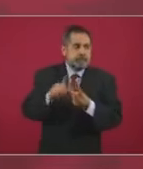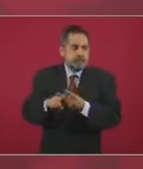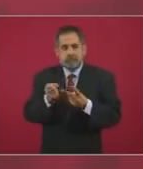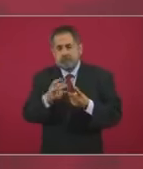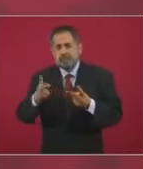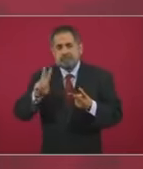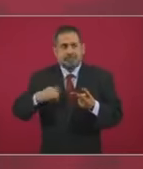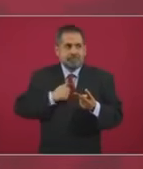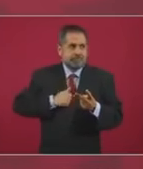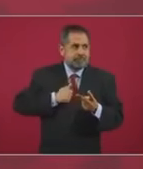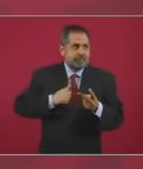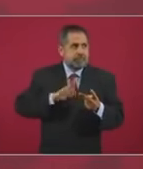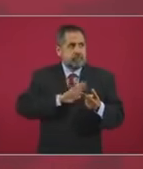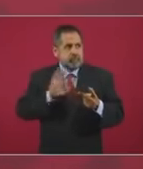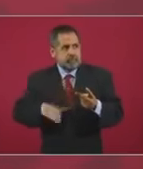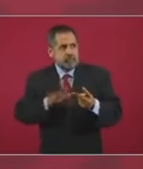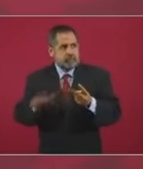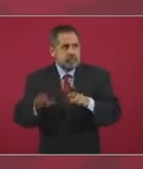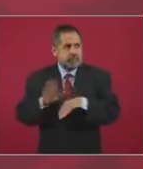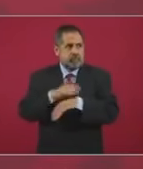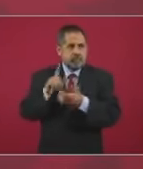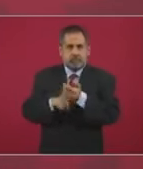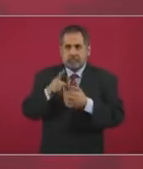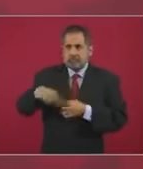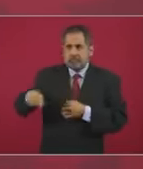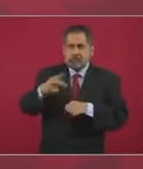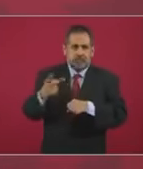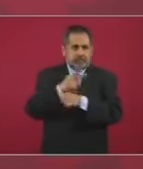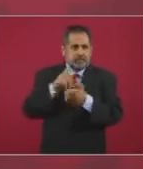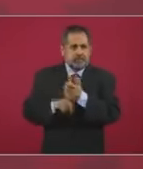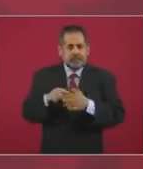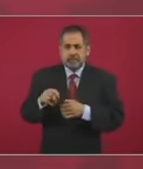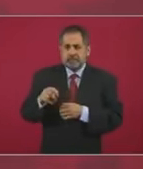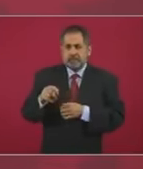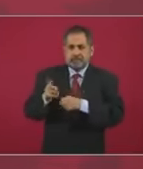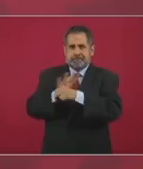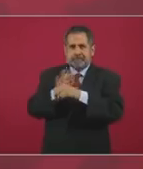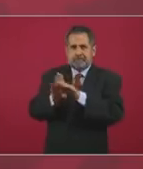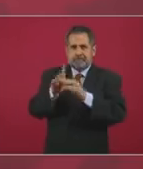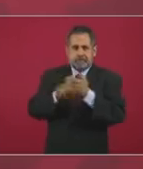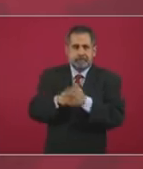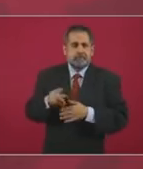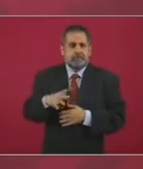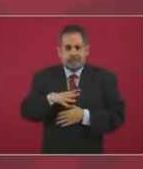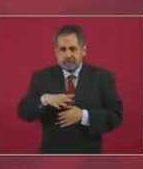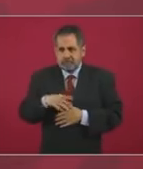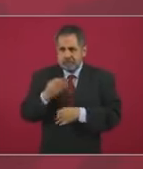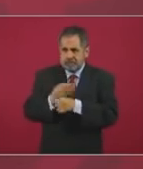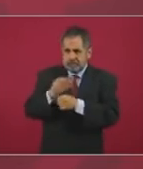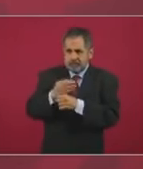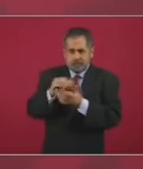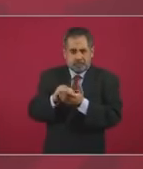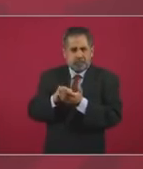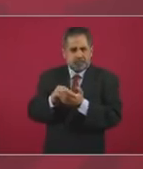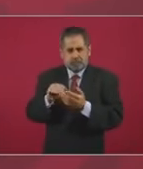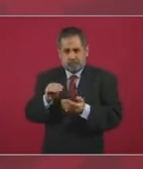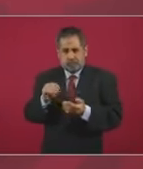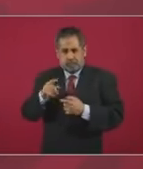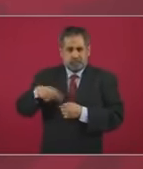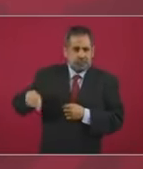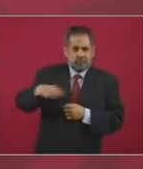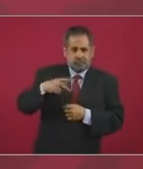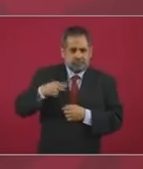vida por el daño pulmonar y orgánico que causa el virus SARS-CoV-2. Existen en este momento un conjunto de personas que